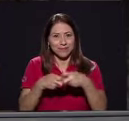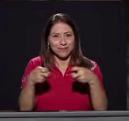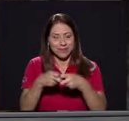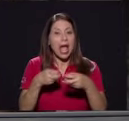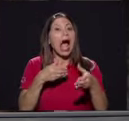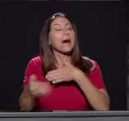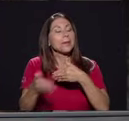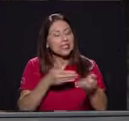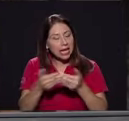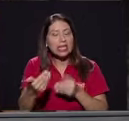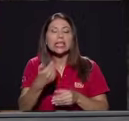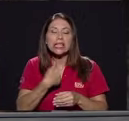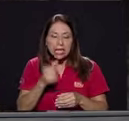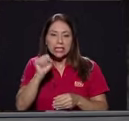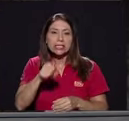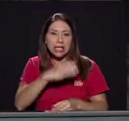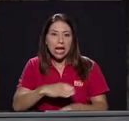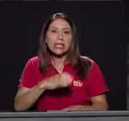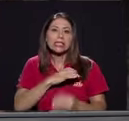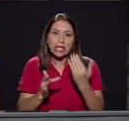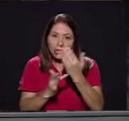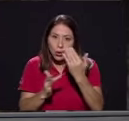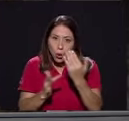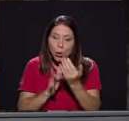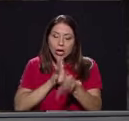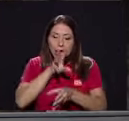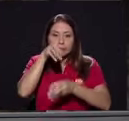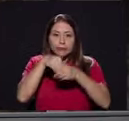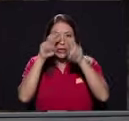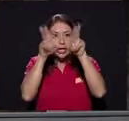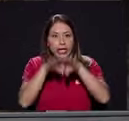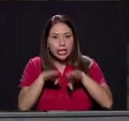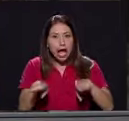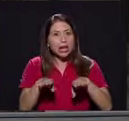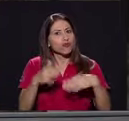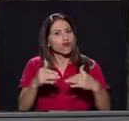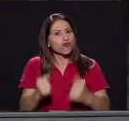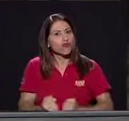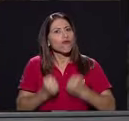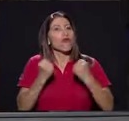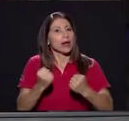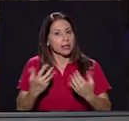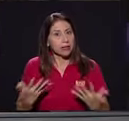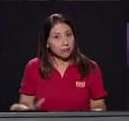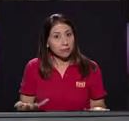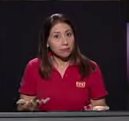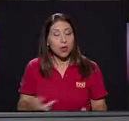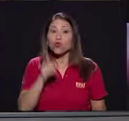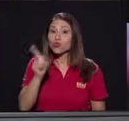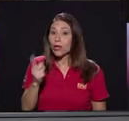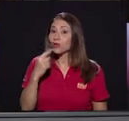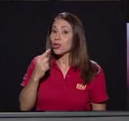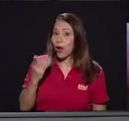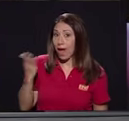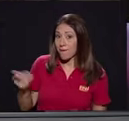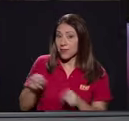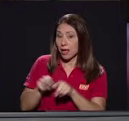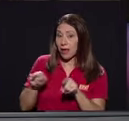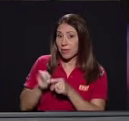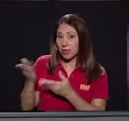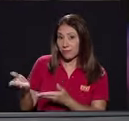de que tiene lo digital y la tecnología como una herramienta fuerte para poder, porque, y usted lo señalaba,